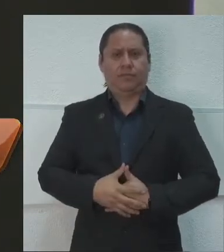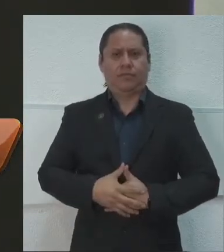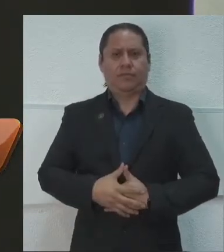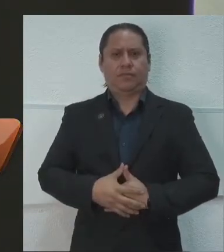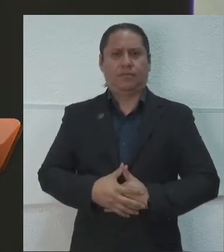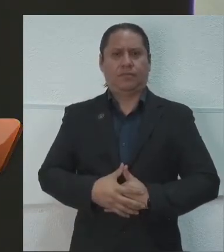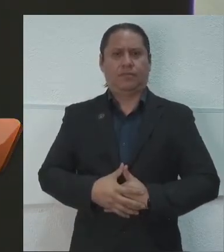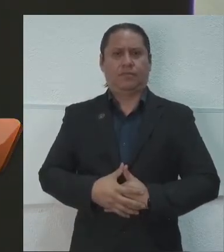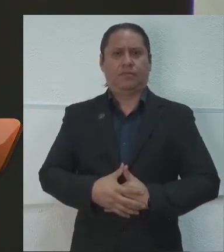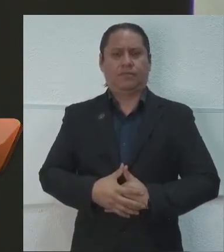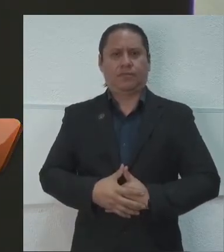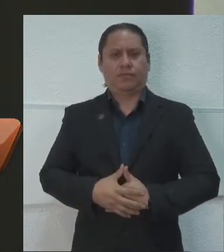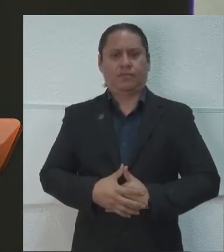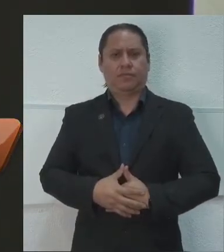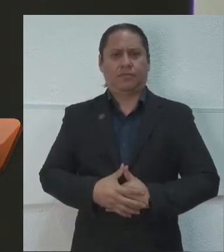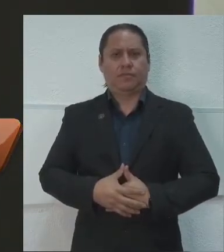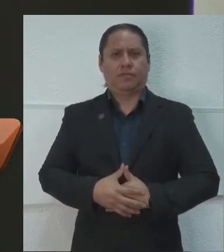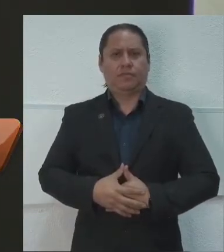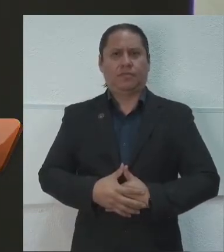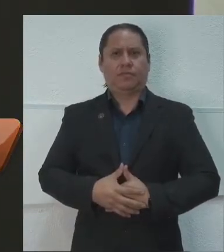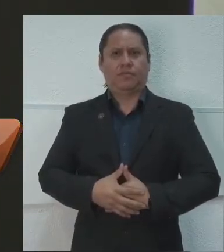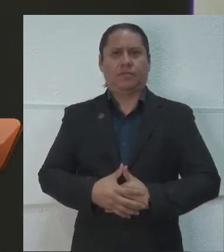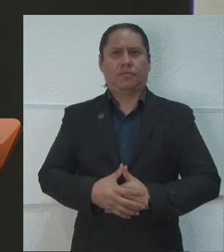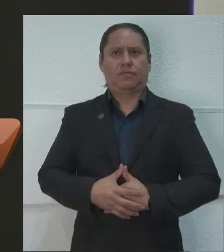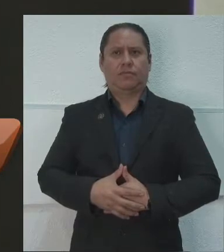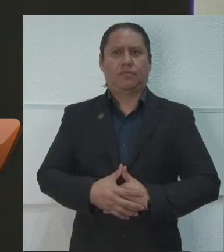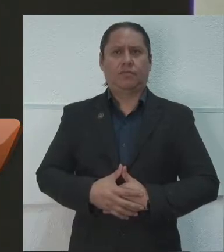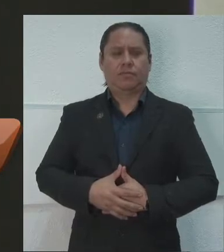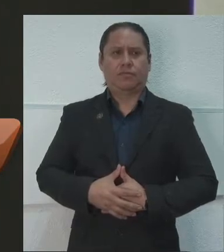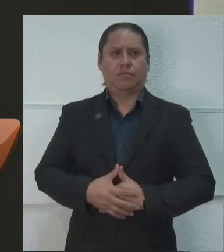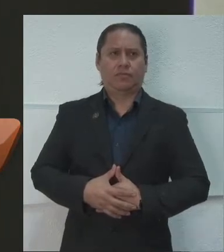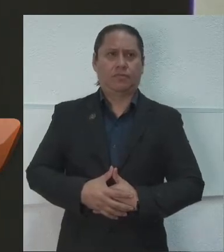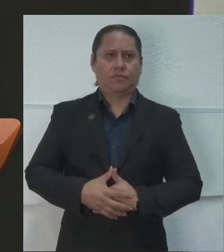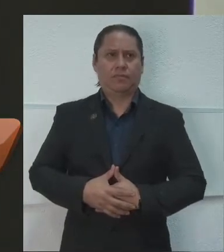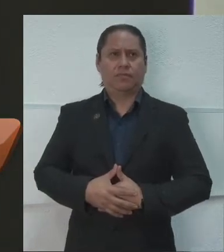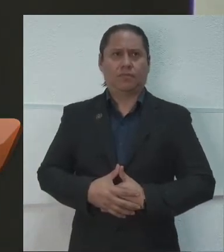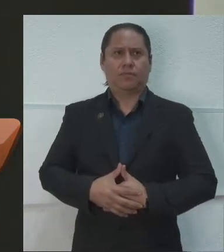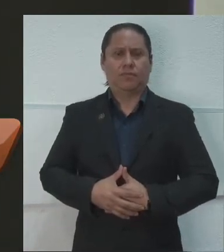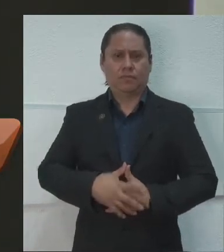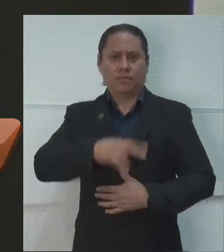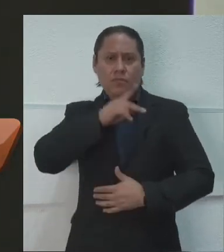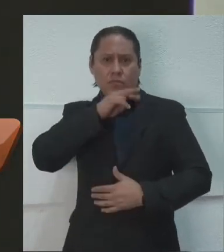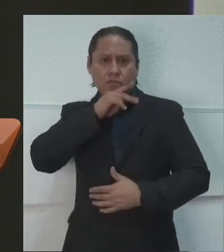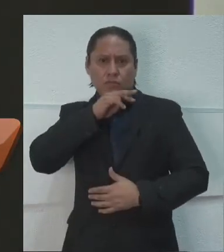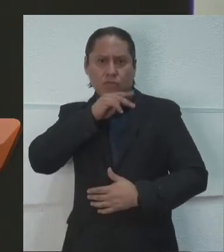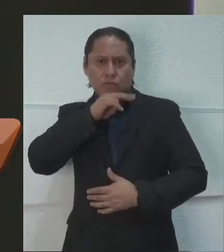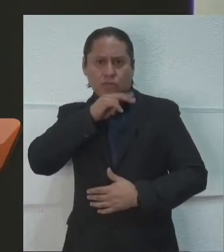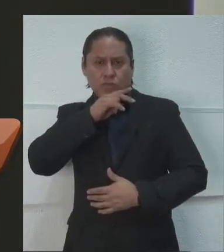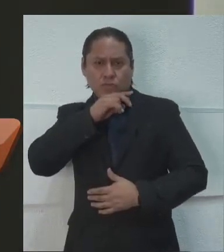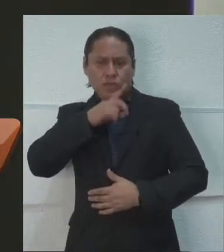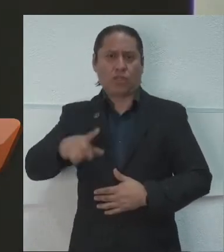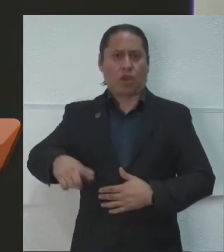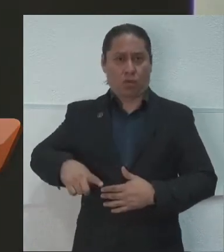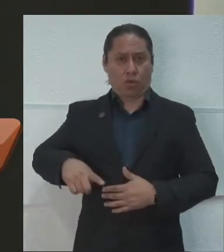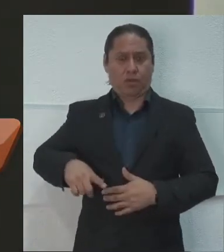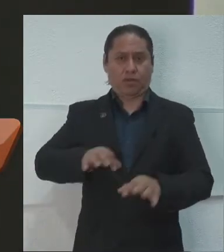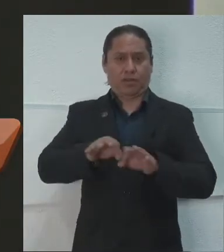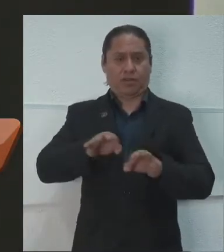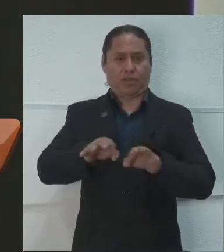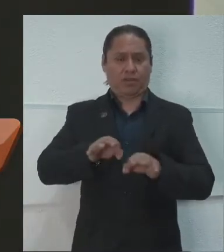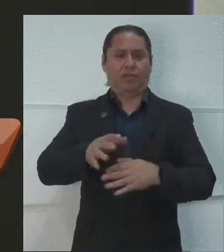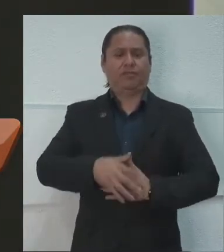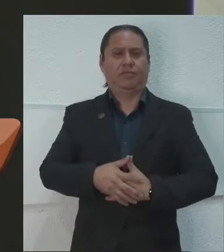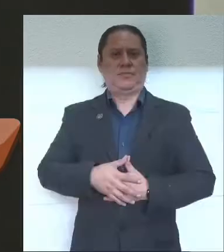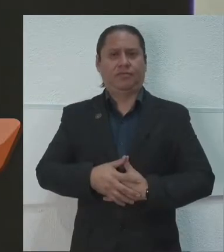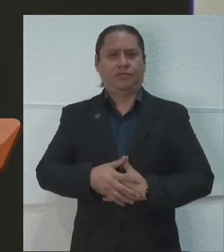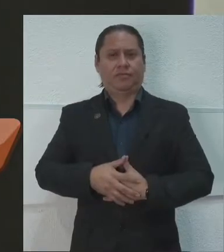viniketiki buchuch amtehik tasmelzanel ti hilumaltik chiapas. Estamos preocupados los funcionarios públicos, pero fuera de